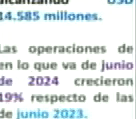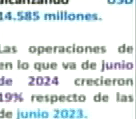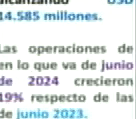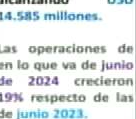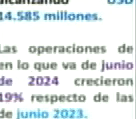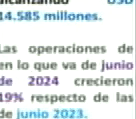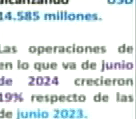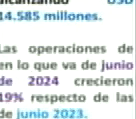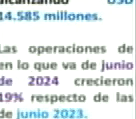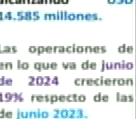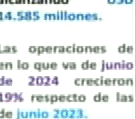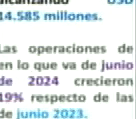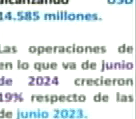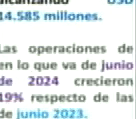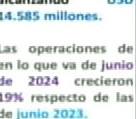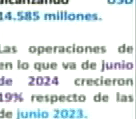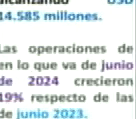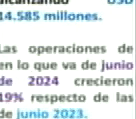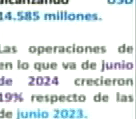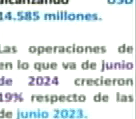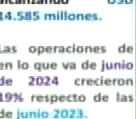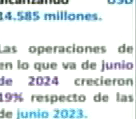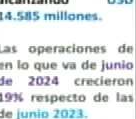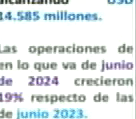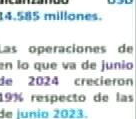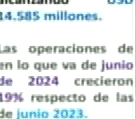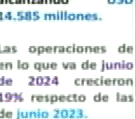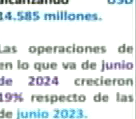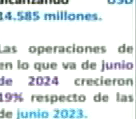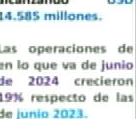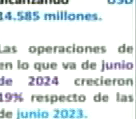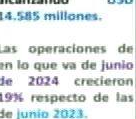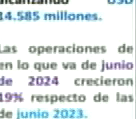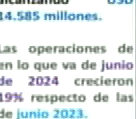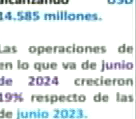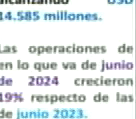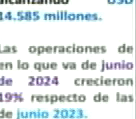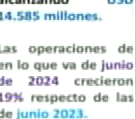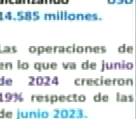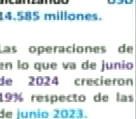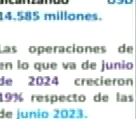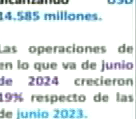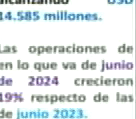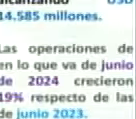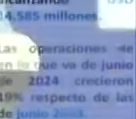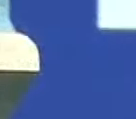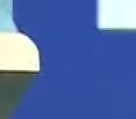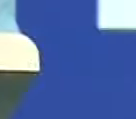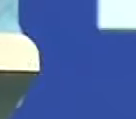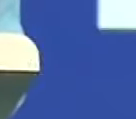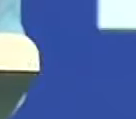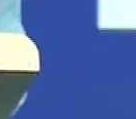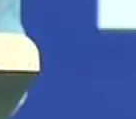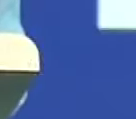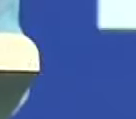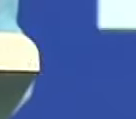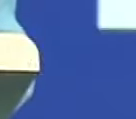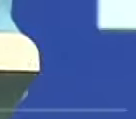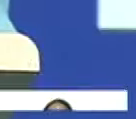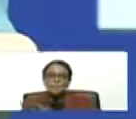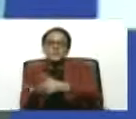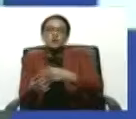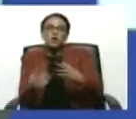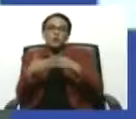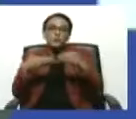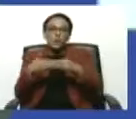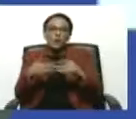venido ocurriendo en la economía venezolana, esa cifra fue apenas de 277 millones de dólares. Quiere decir que el